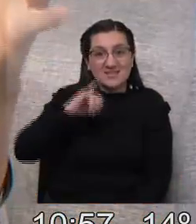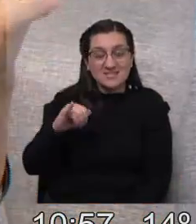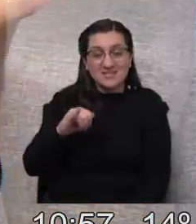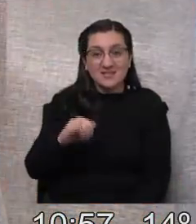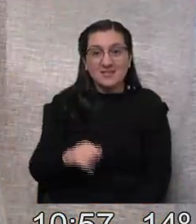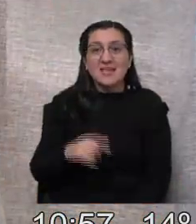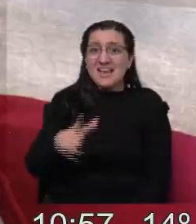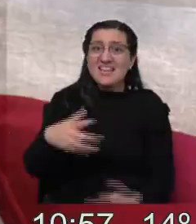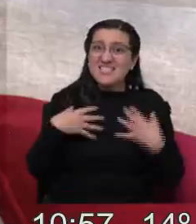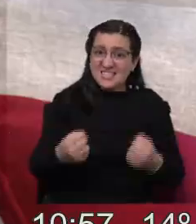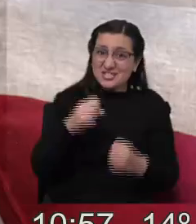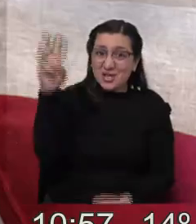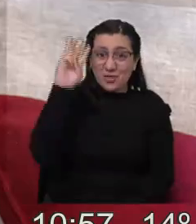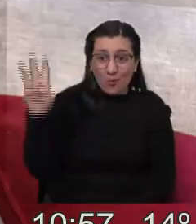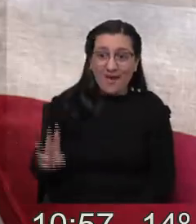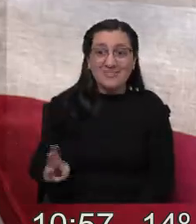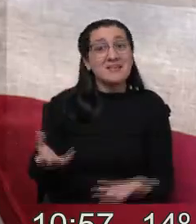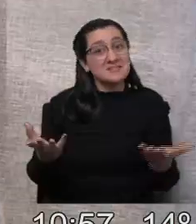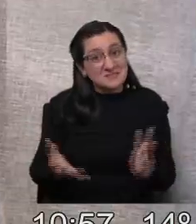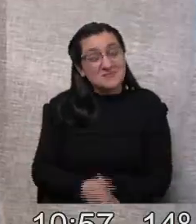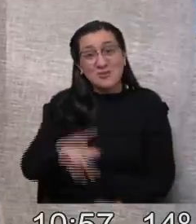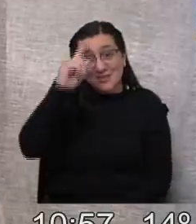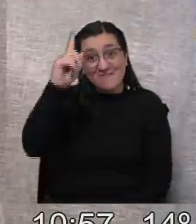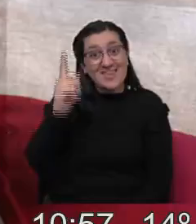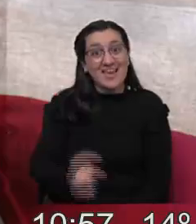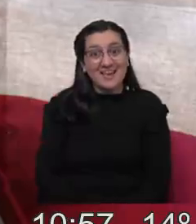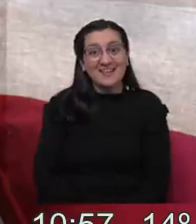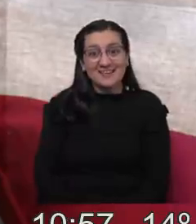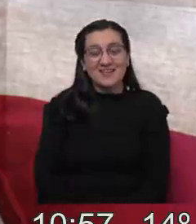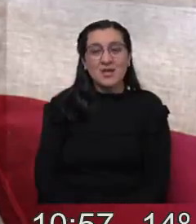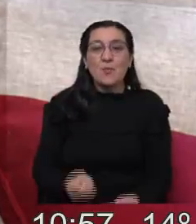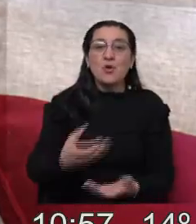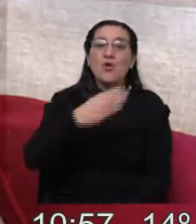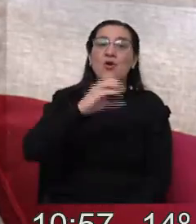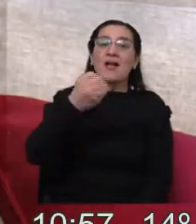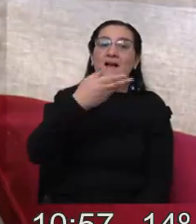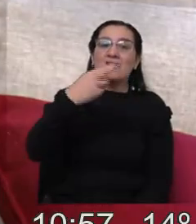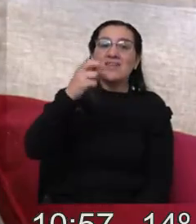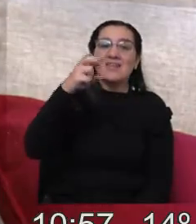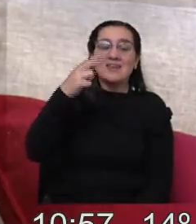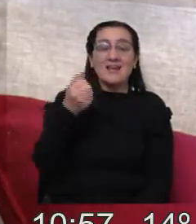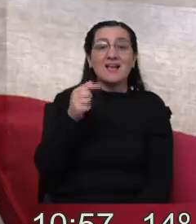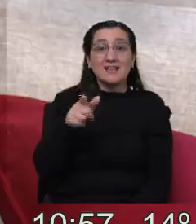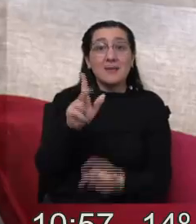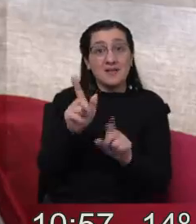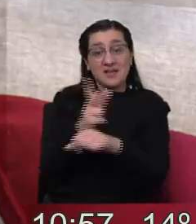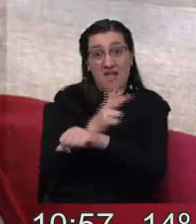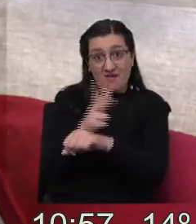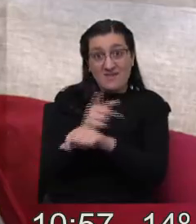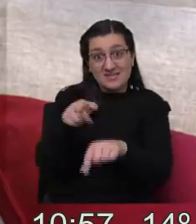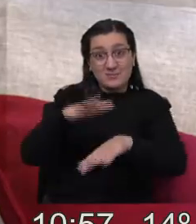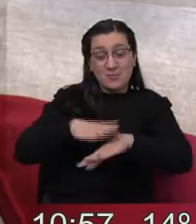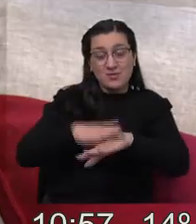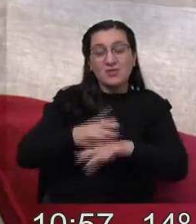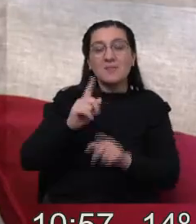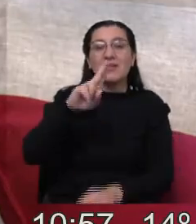de Wander. Un hincha de Wander. No sabía. Bueno, Jorgito Cabrera, el camarógrafo de hoy, es uno de los camarógrafos que estaba. También Guillermo